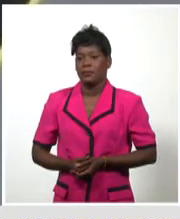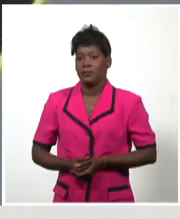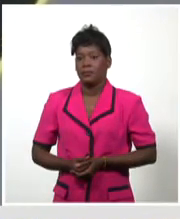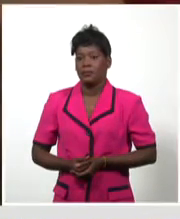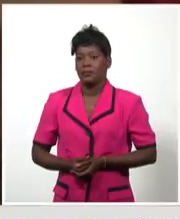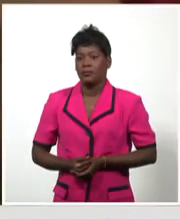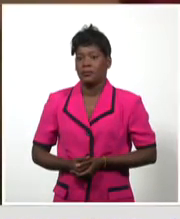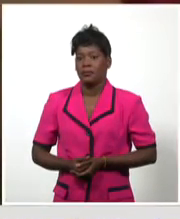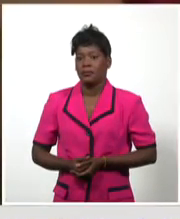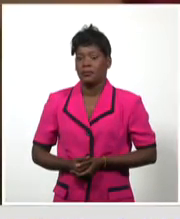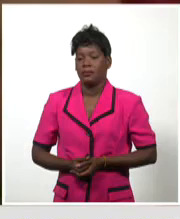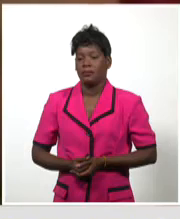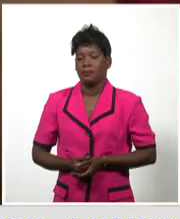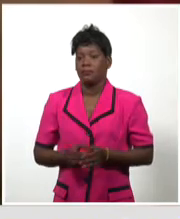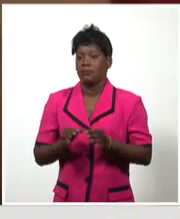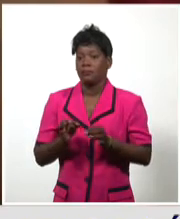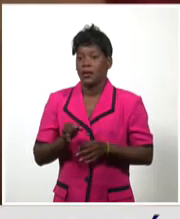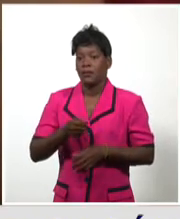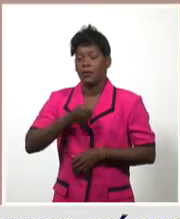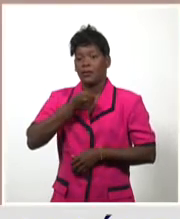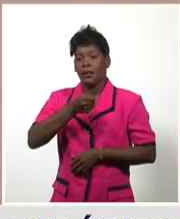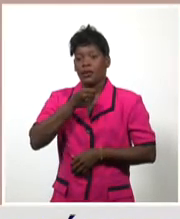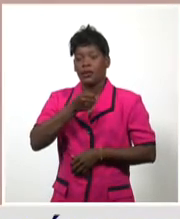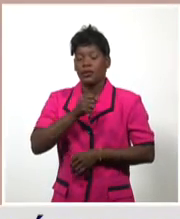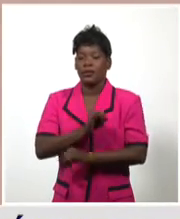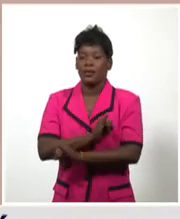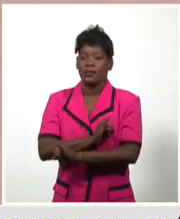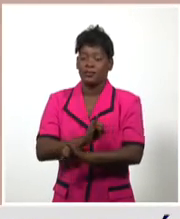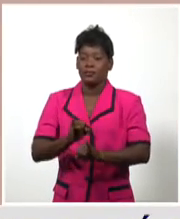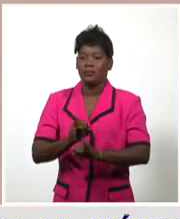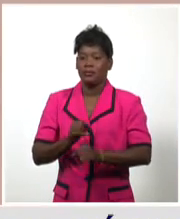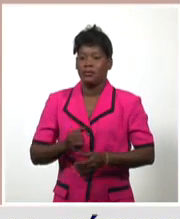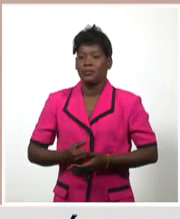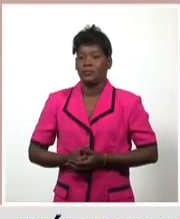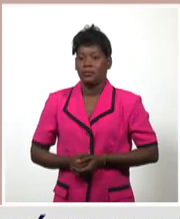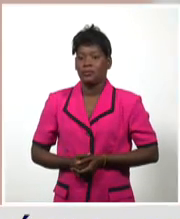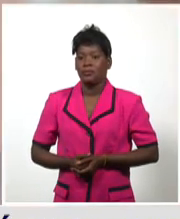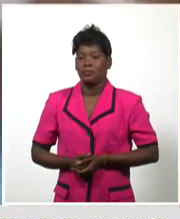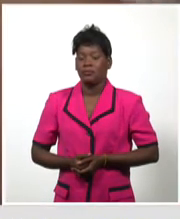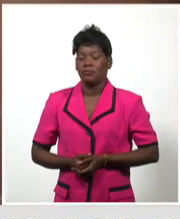libertad. Desde Caracas, Rey Villa Alexander Cario, Osvaldo Sánchez Naranjo,